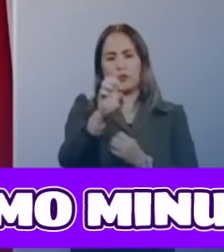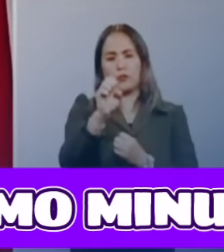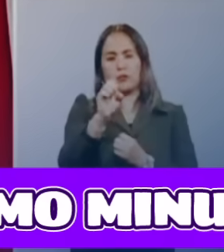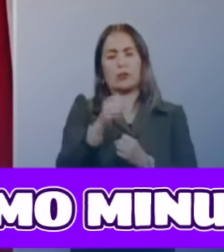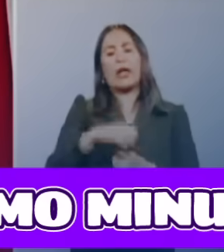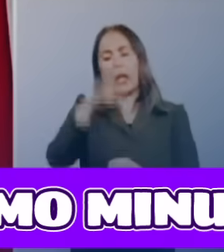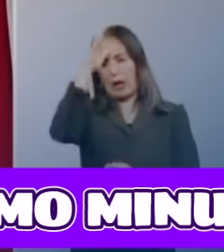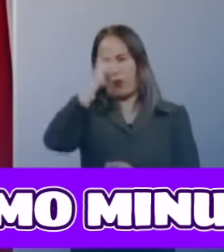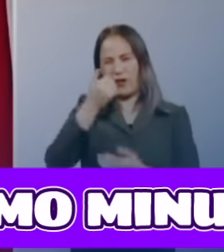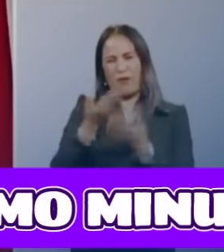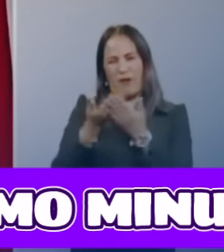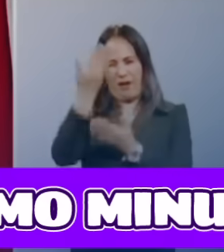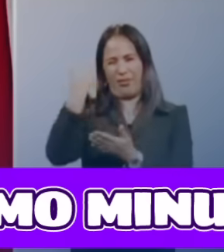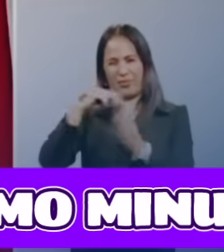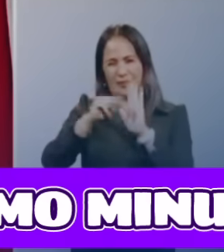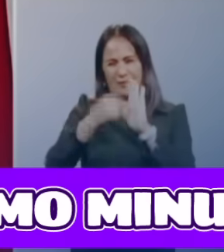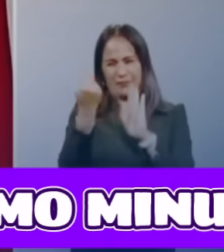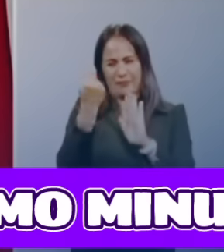de la Convención.